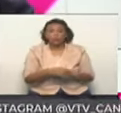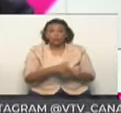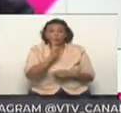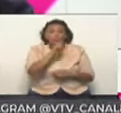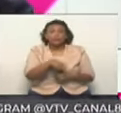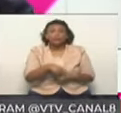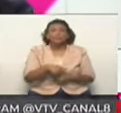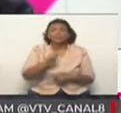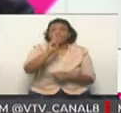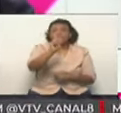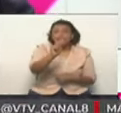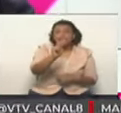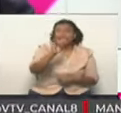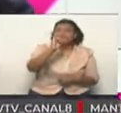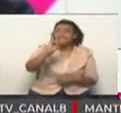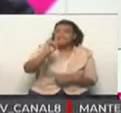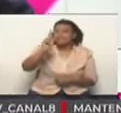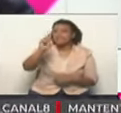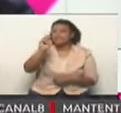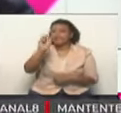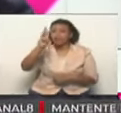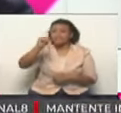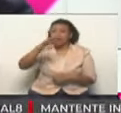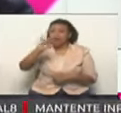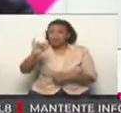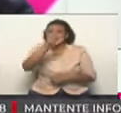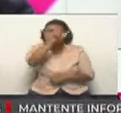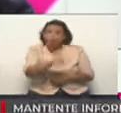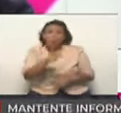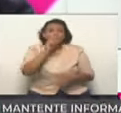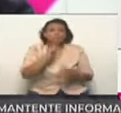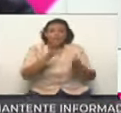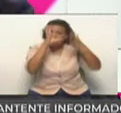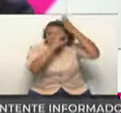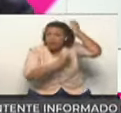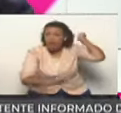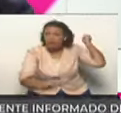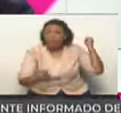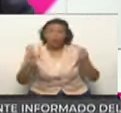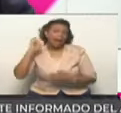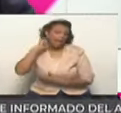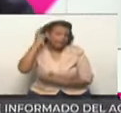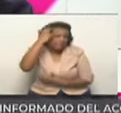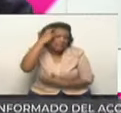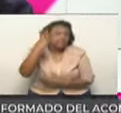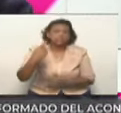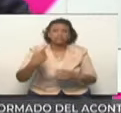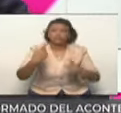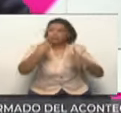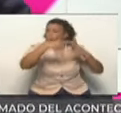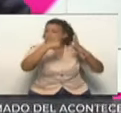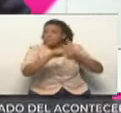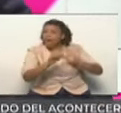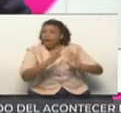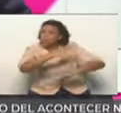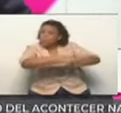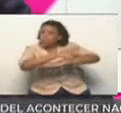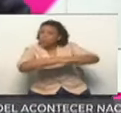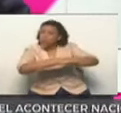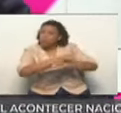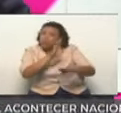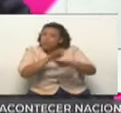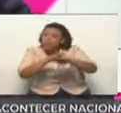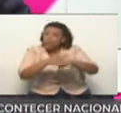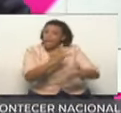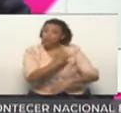Itamaraty, el funcionario, el embajador, la Cancillería de Brasil, no mencionaron en ningún momento a Lula